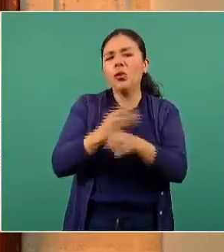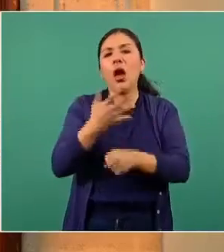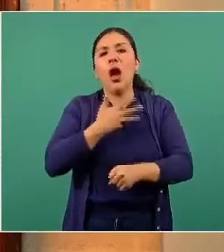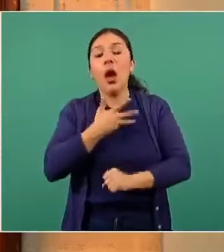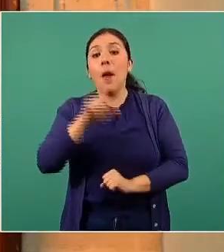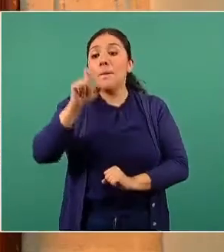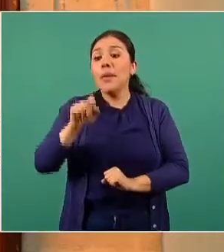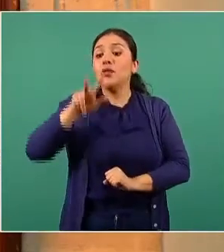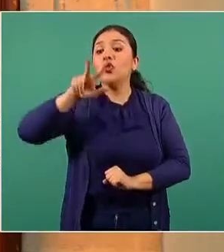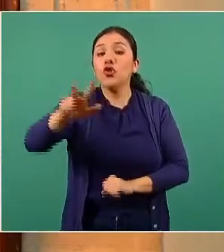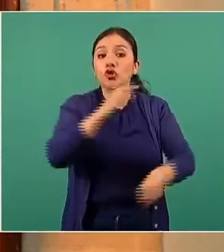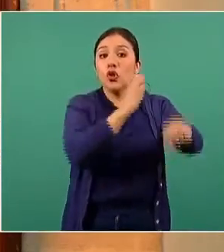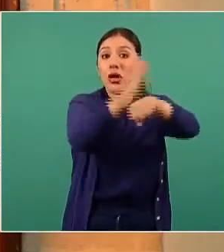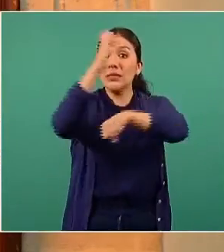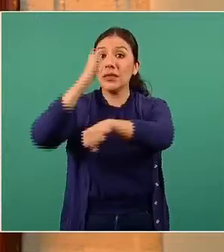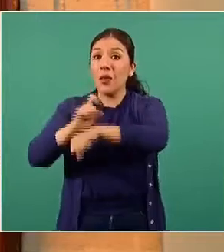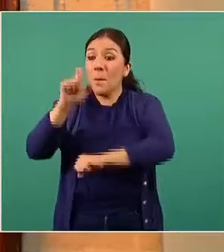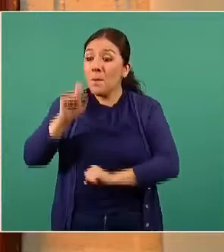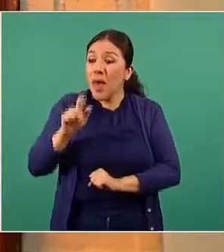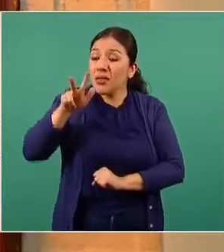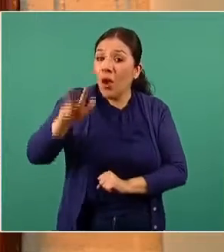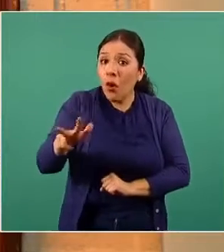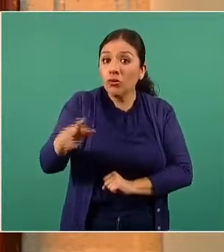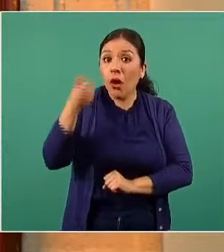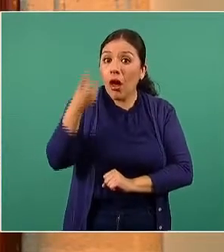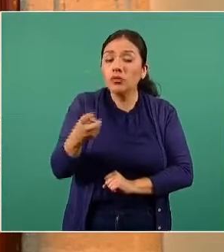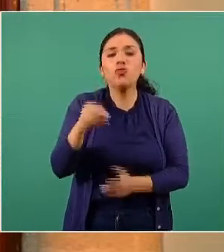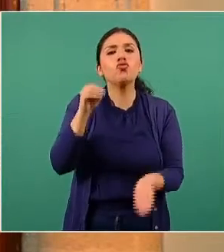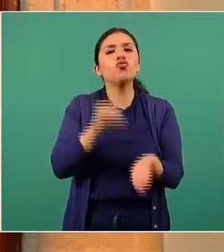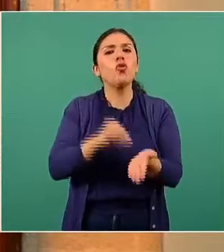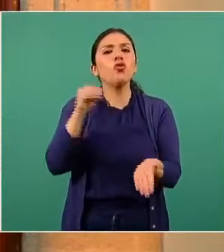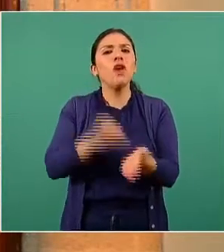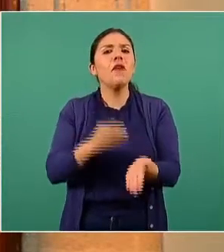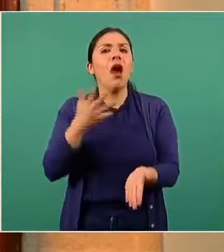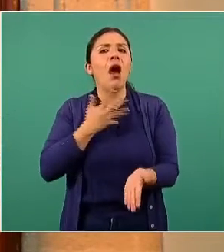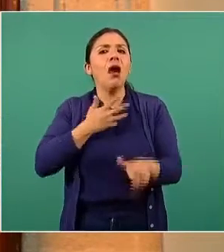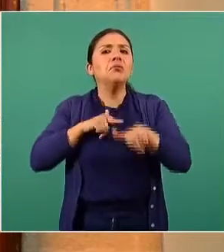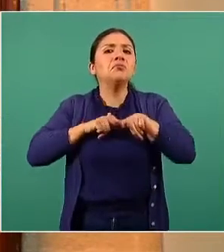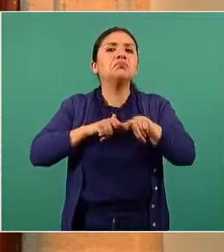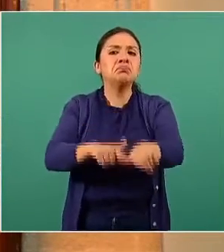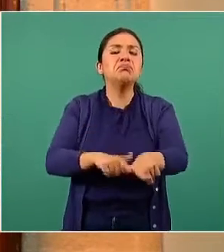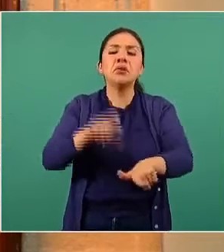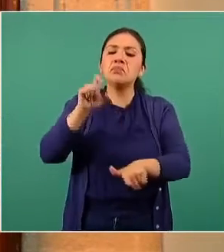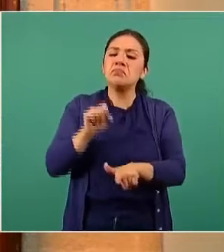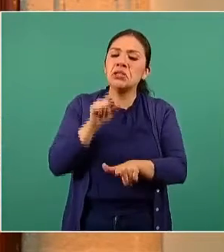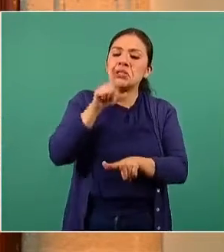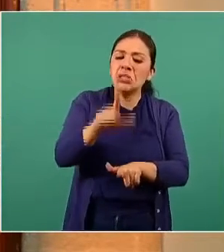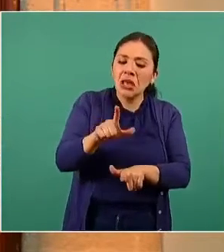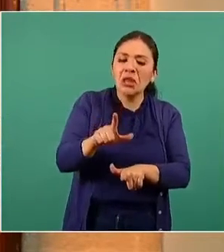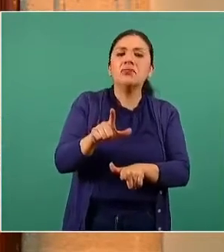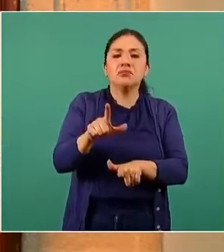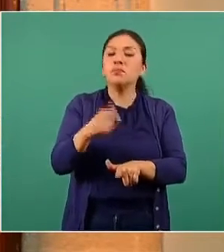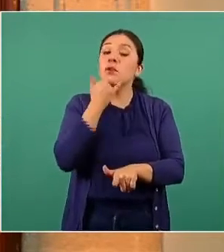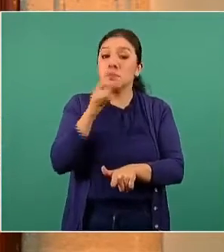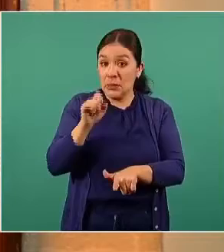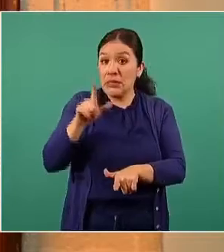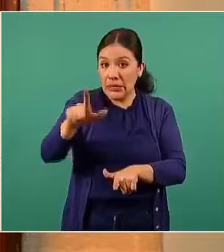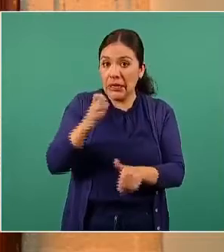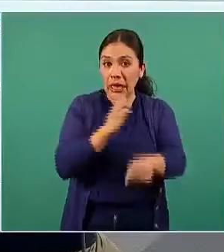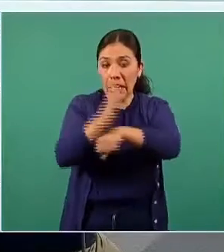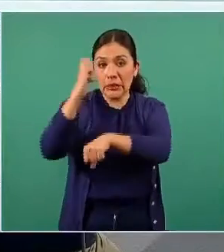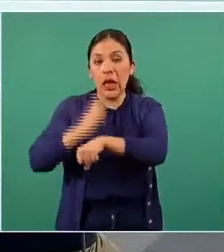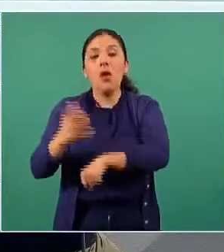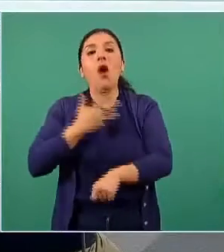28 entidades federativas, todavía continúan con 27 todavía continúan con